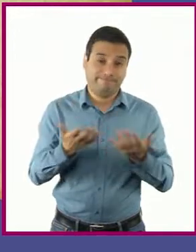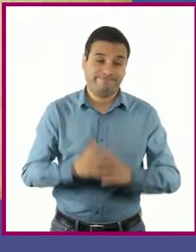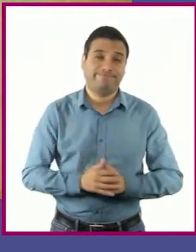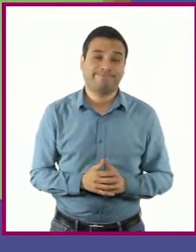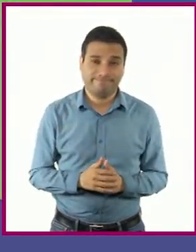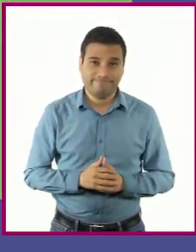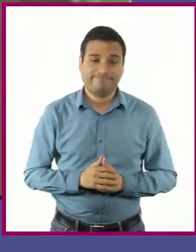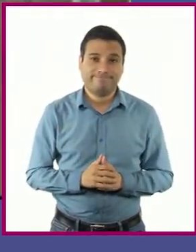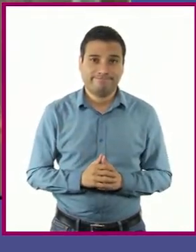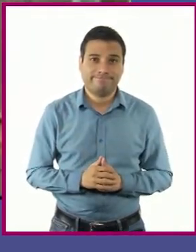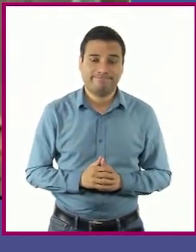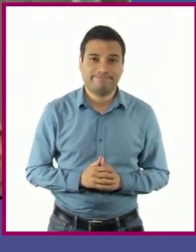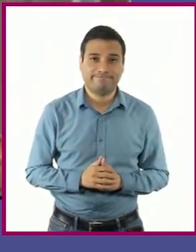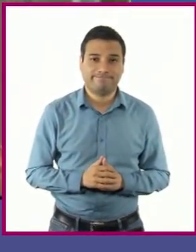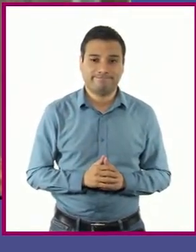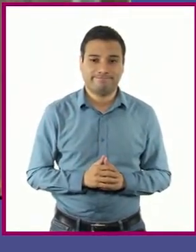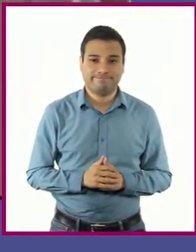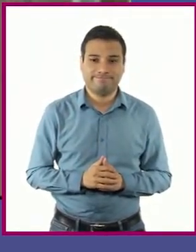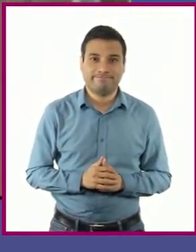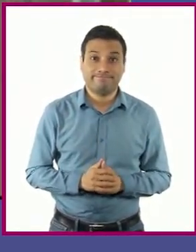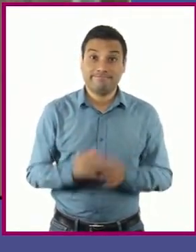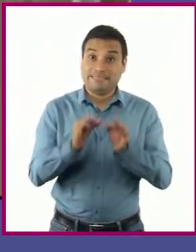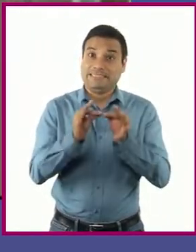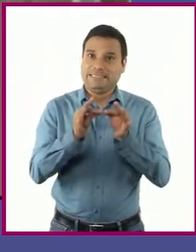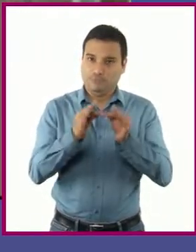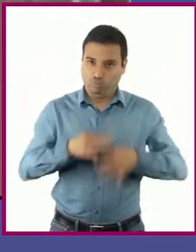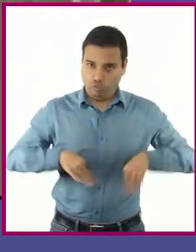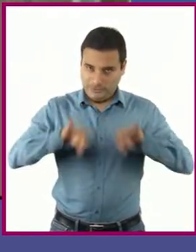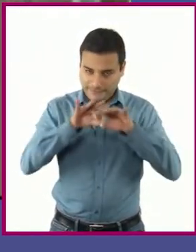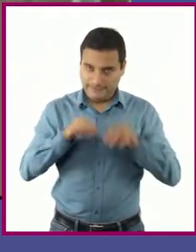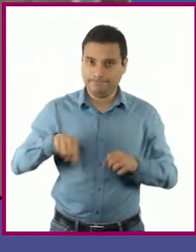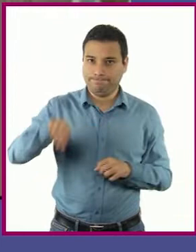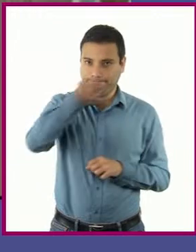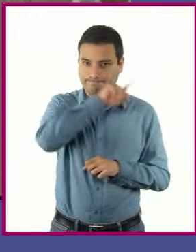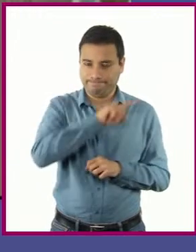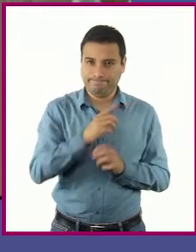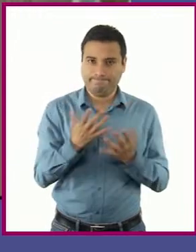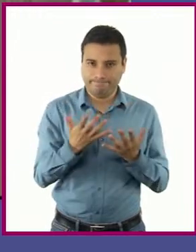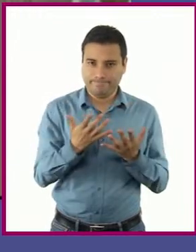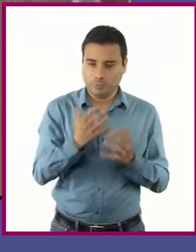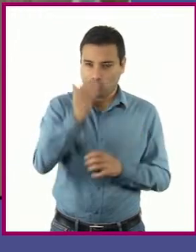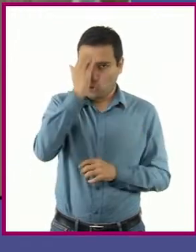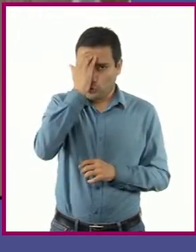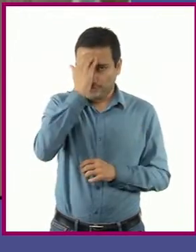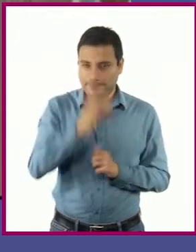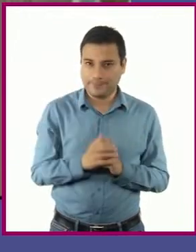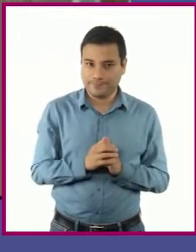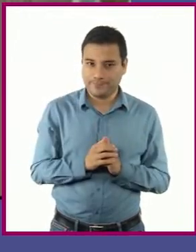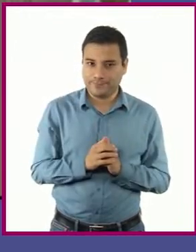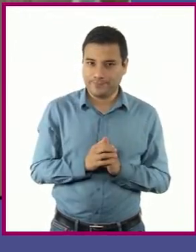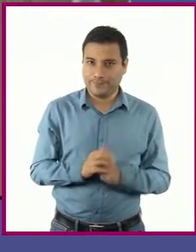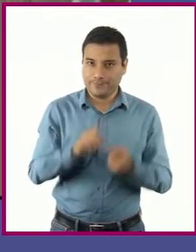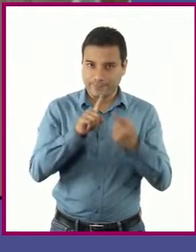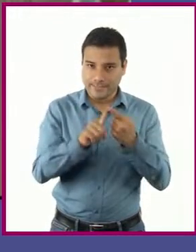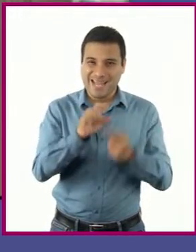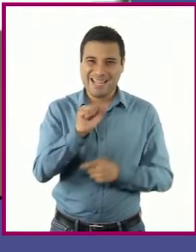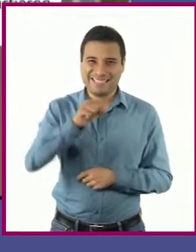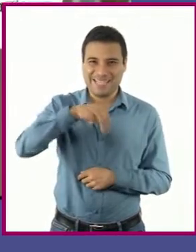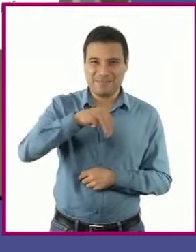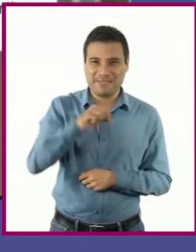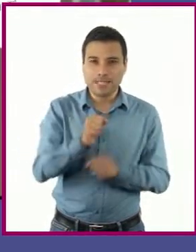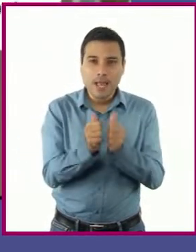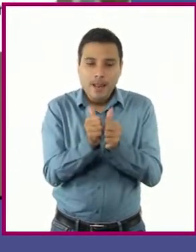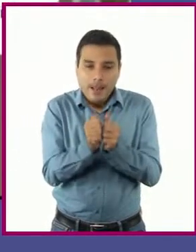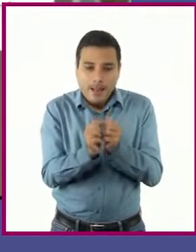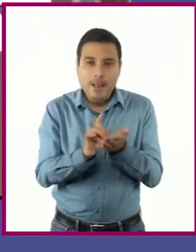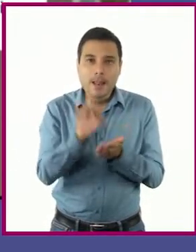texto. Por eso es importante distinguir entre el lenguaje de un mensaje de texto, en el que muchas veces